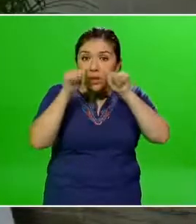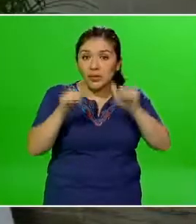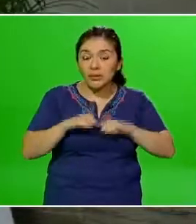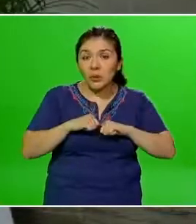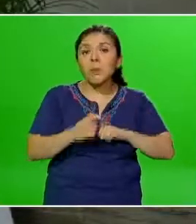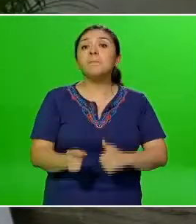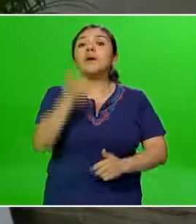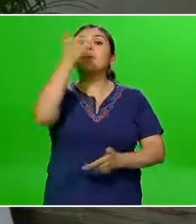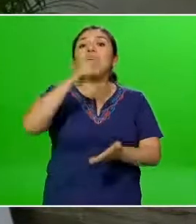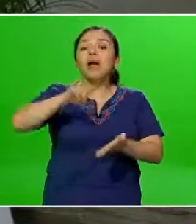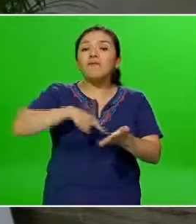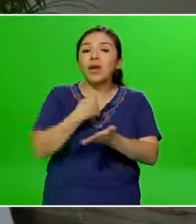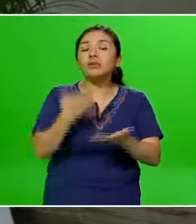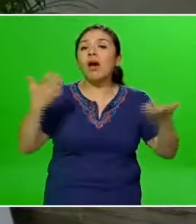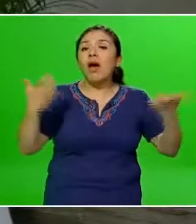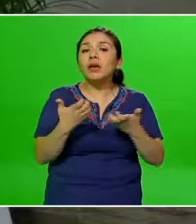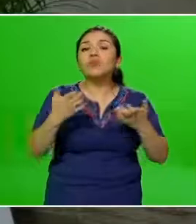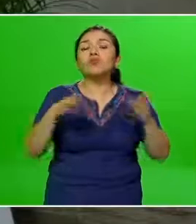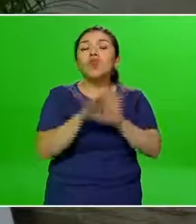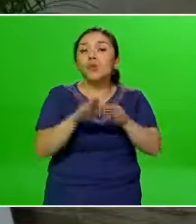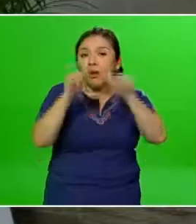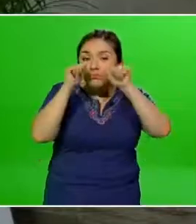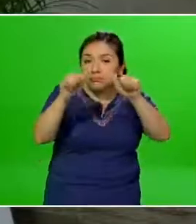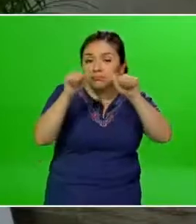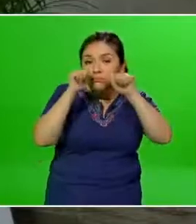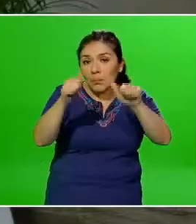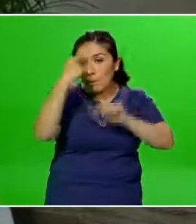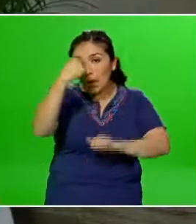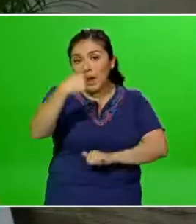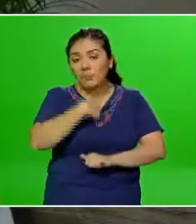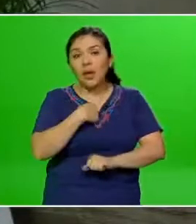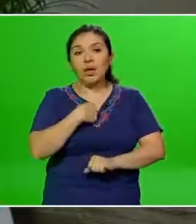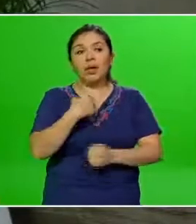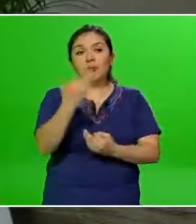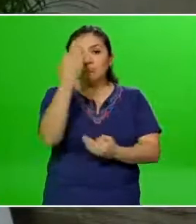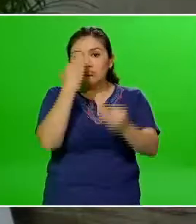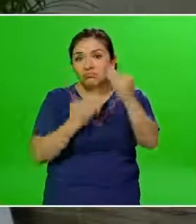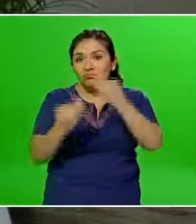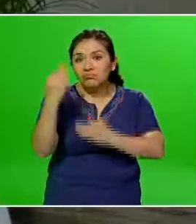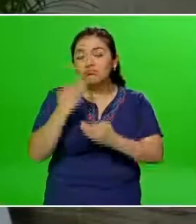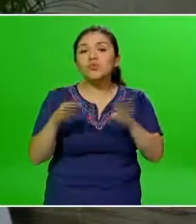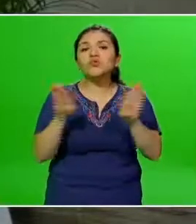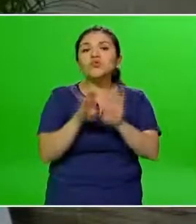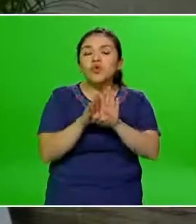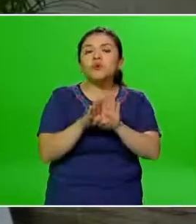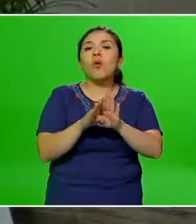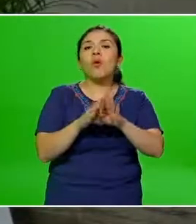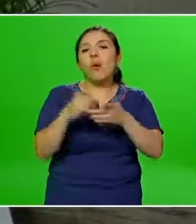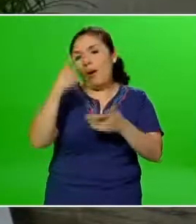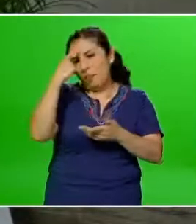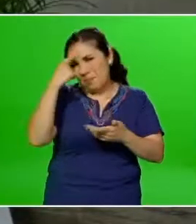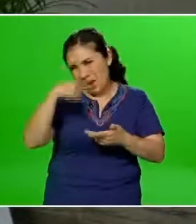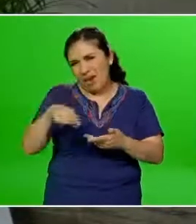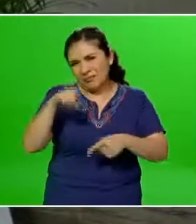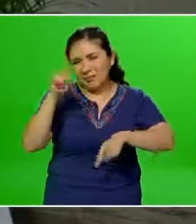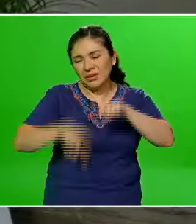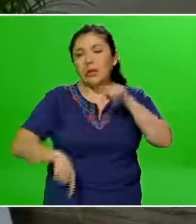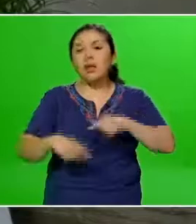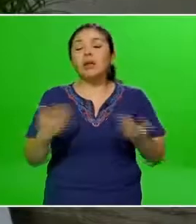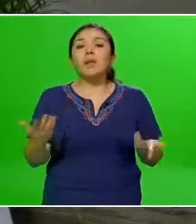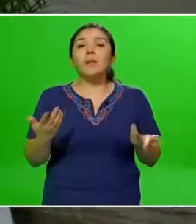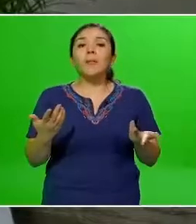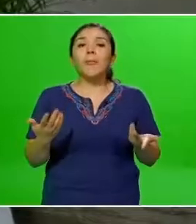que por primera vez estuvieron al pendiente de mi tratamiento,